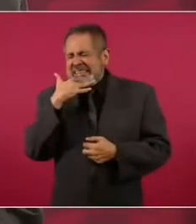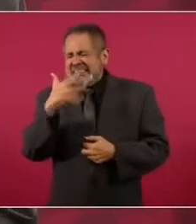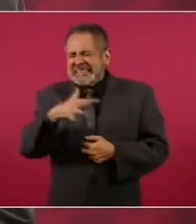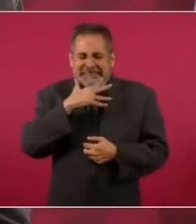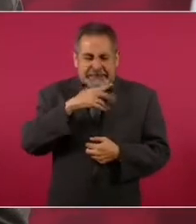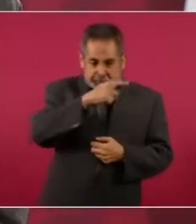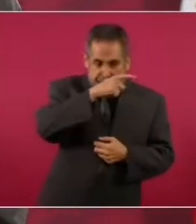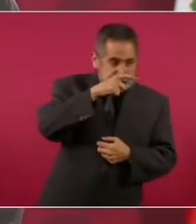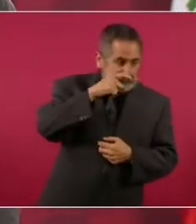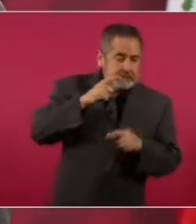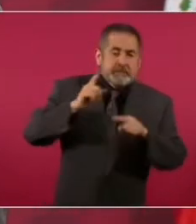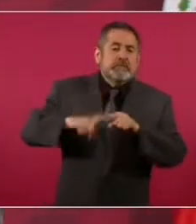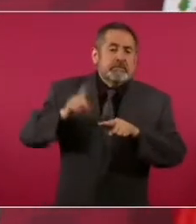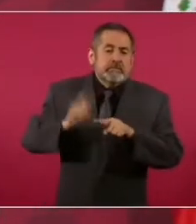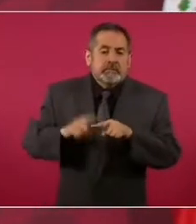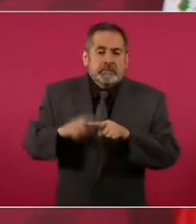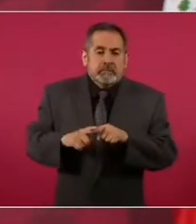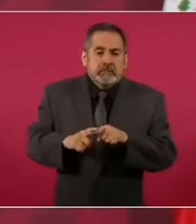corruptos